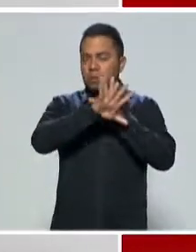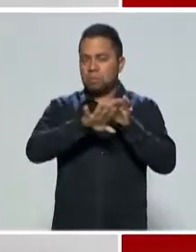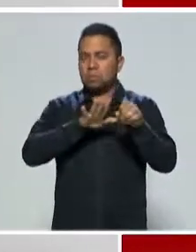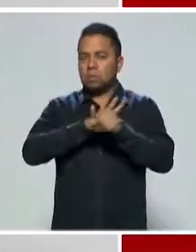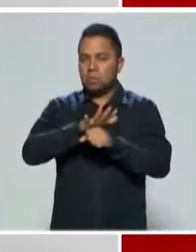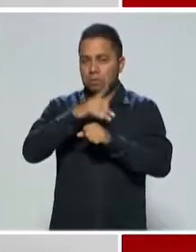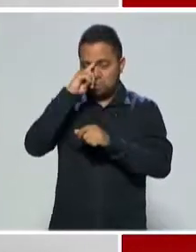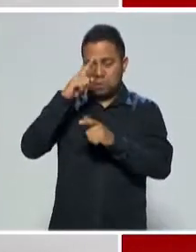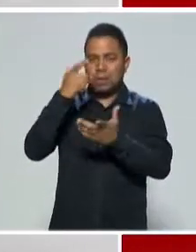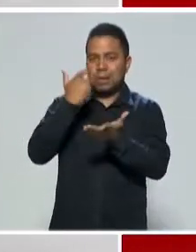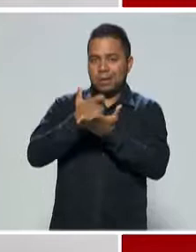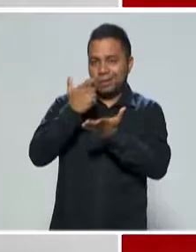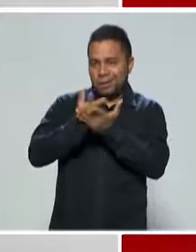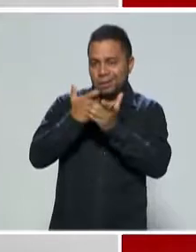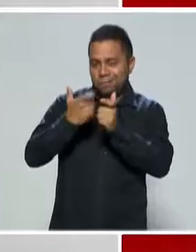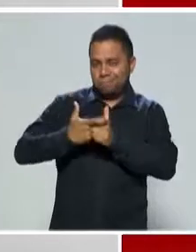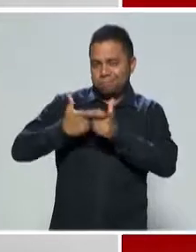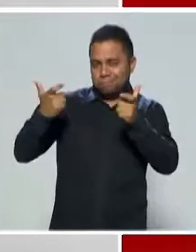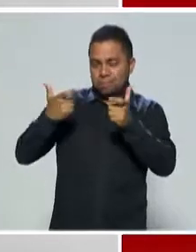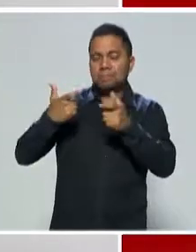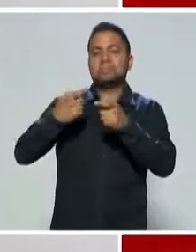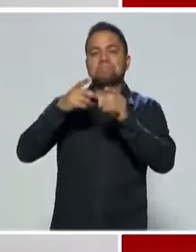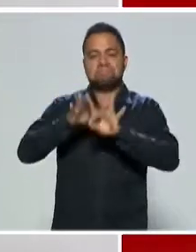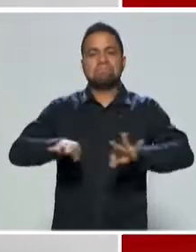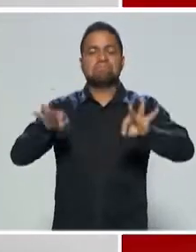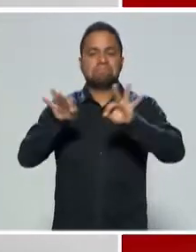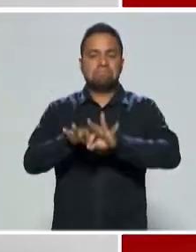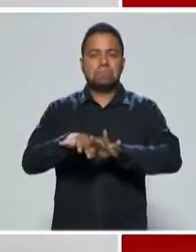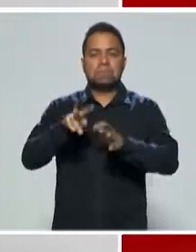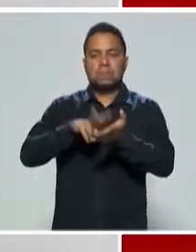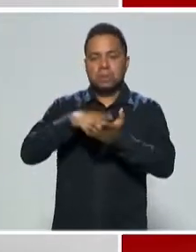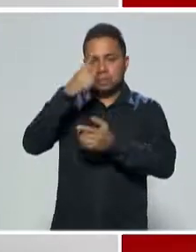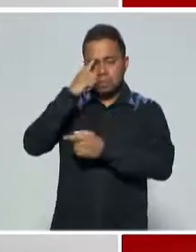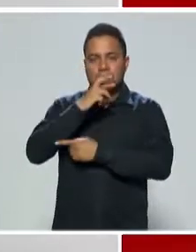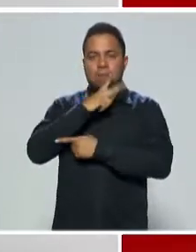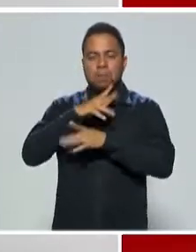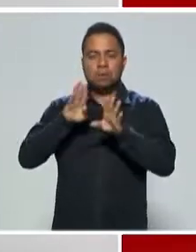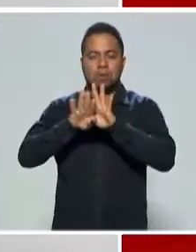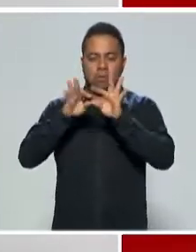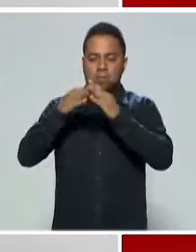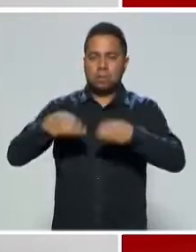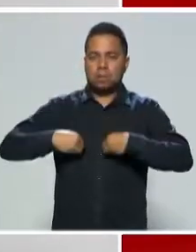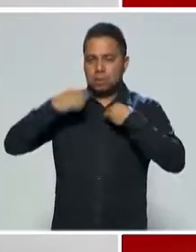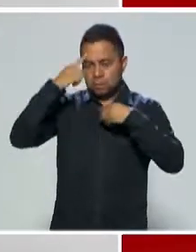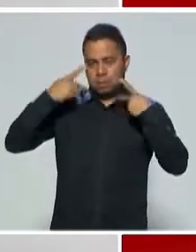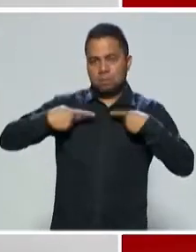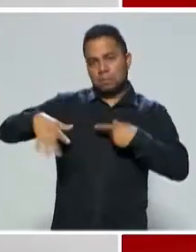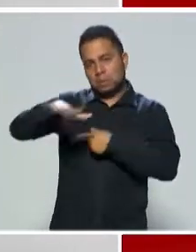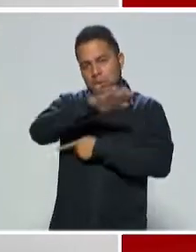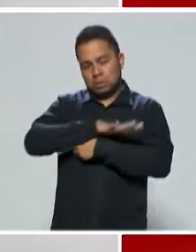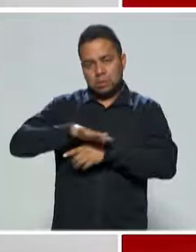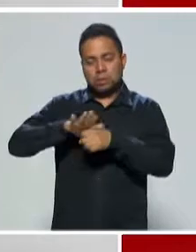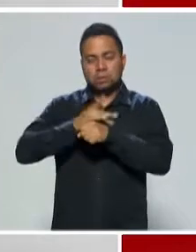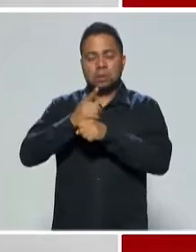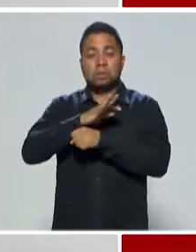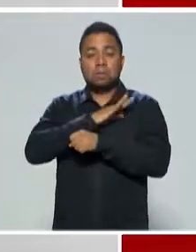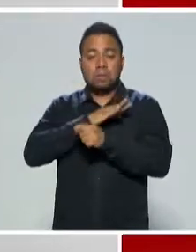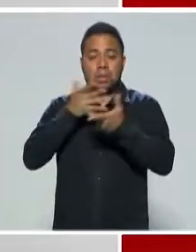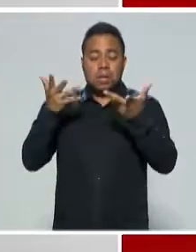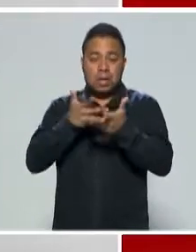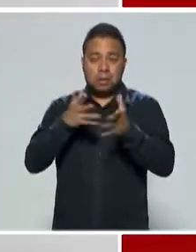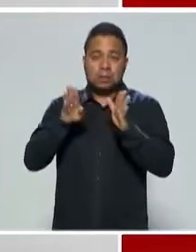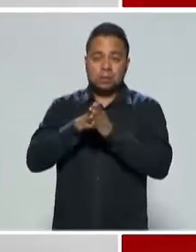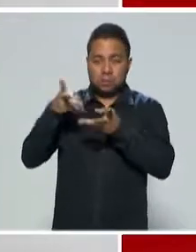crecimiento económico es un requisito necesario para mejorar la calidad de vida de la población porque permite generar